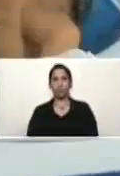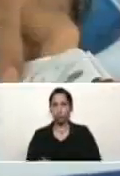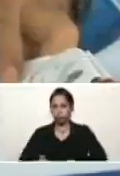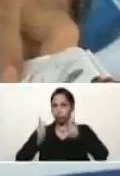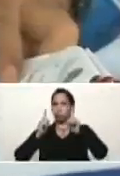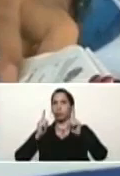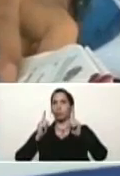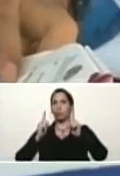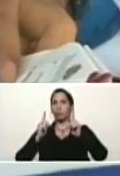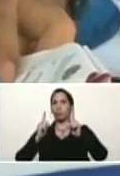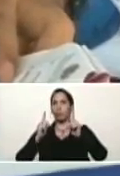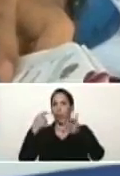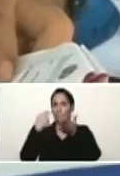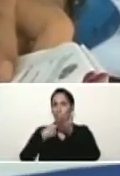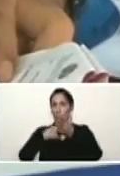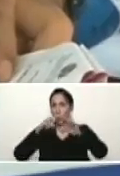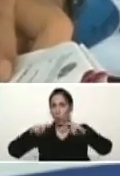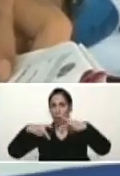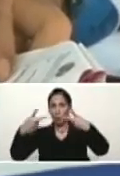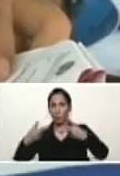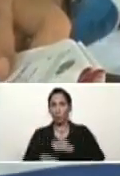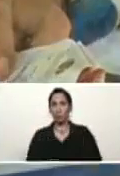¡Cúmplase!